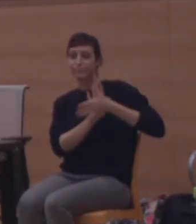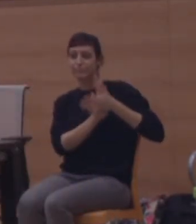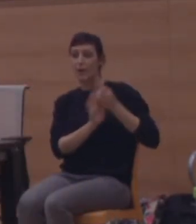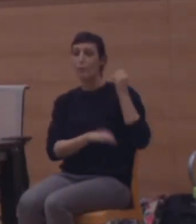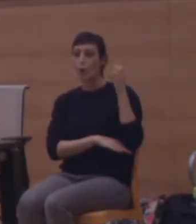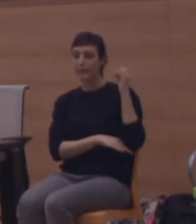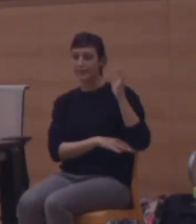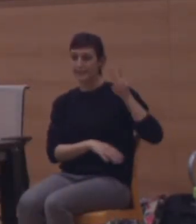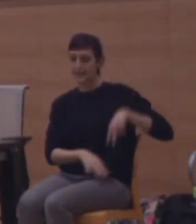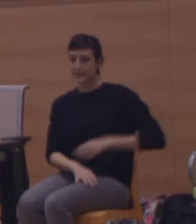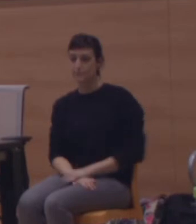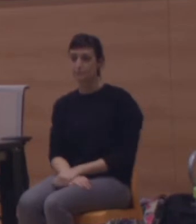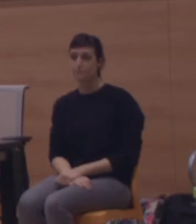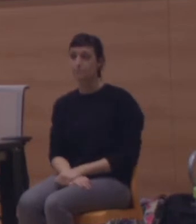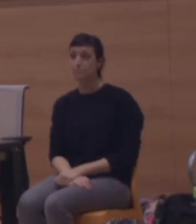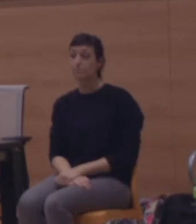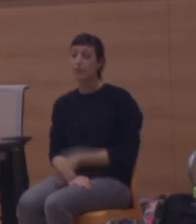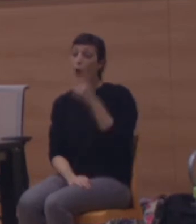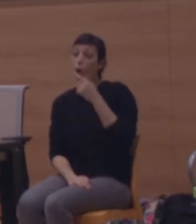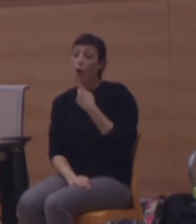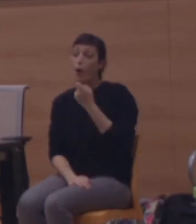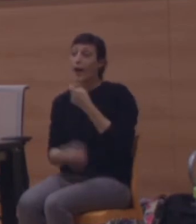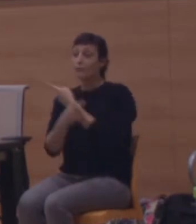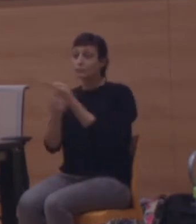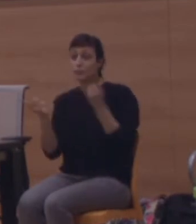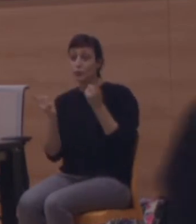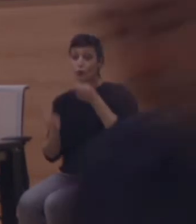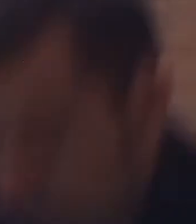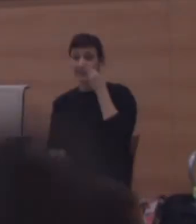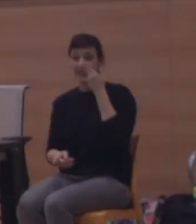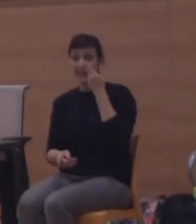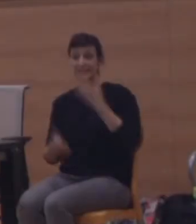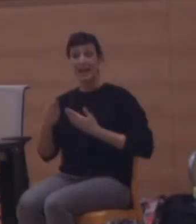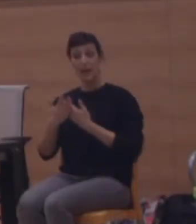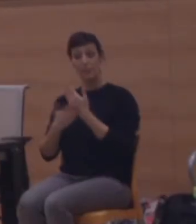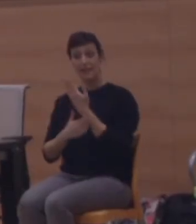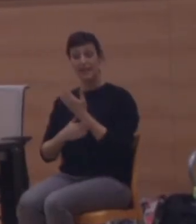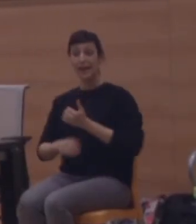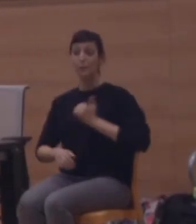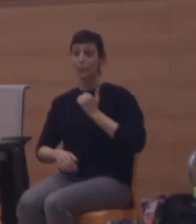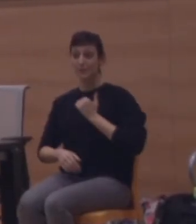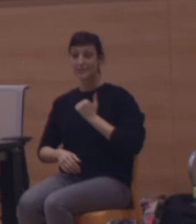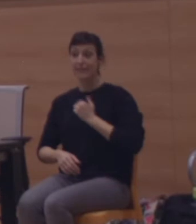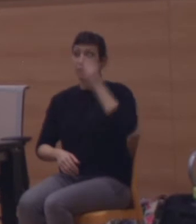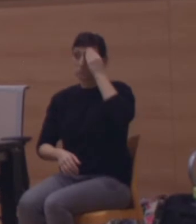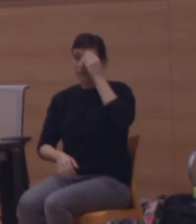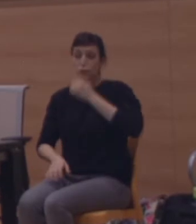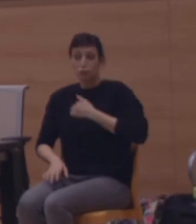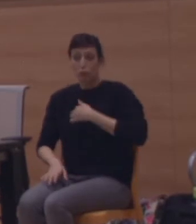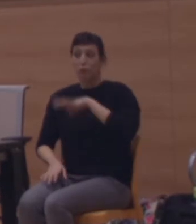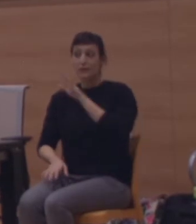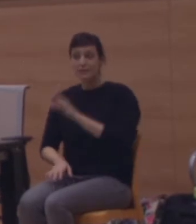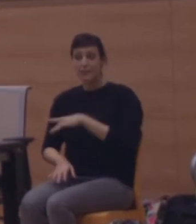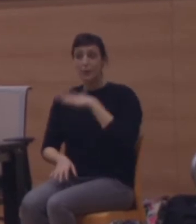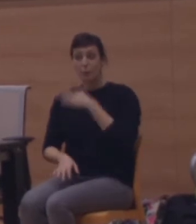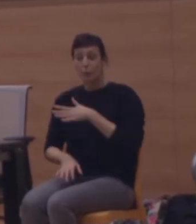Esperamos que sea de su interés y que la mañana sea muy productiva, que yo creo que sí, porque con este